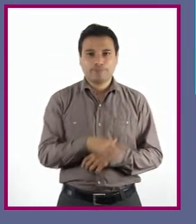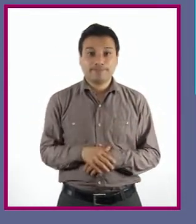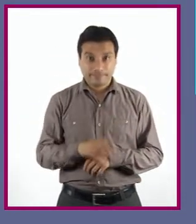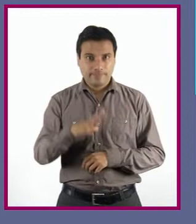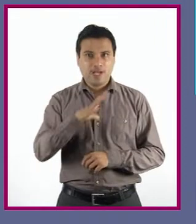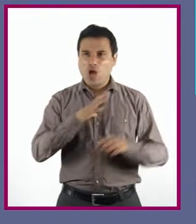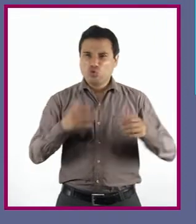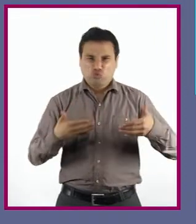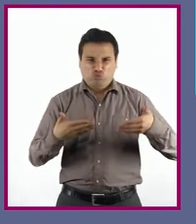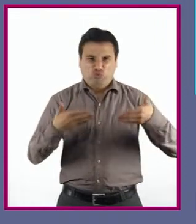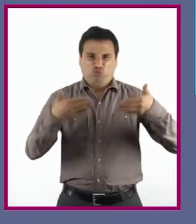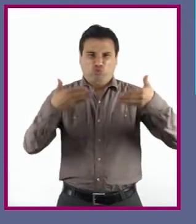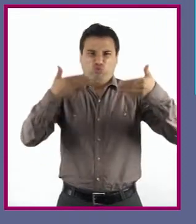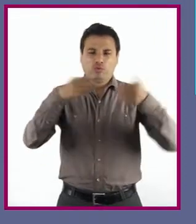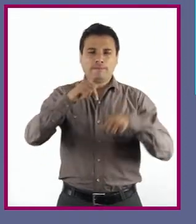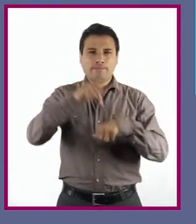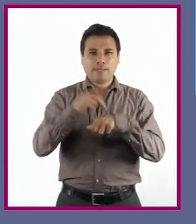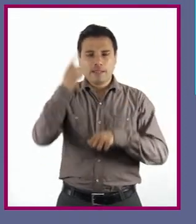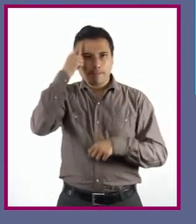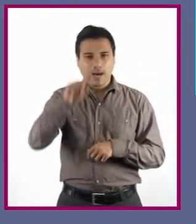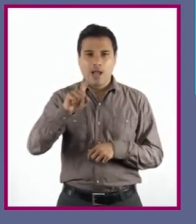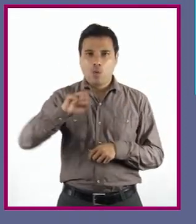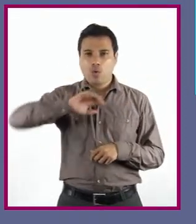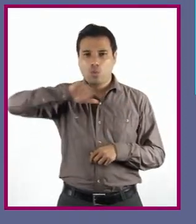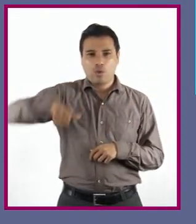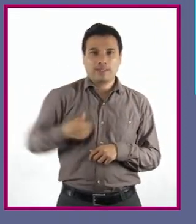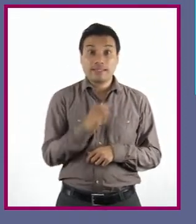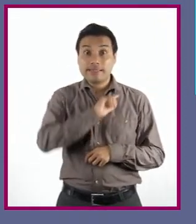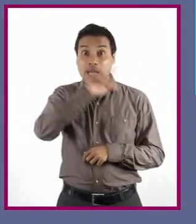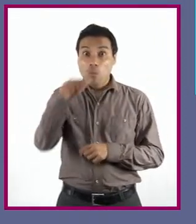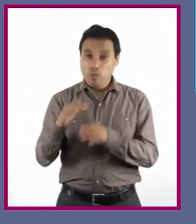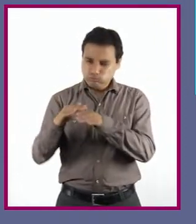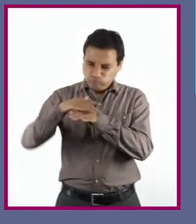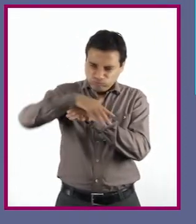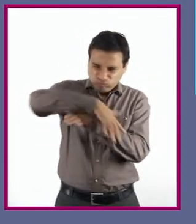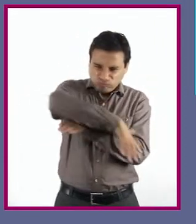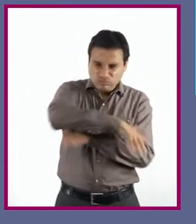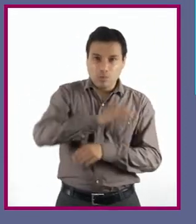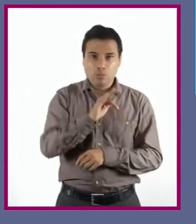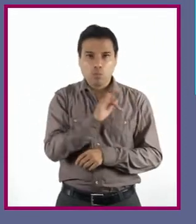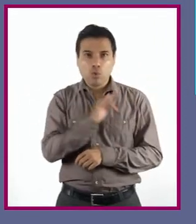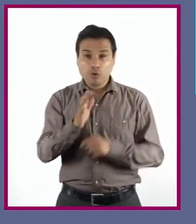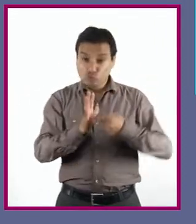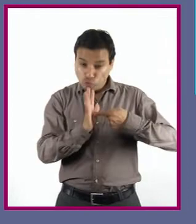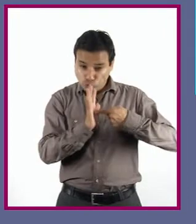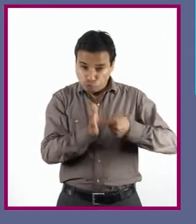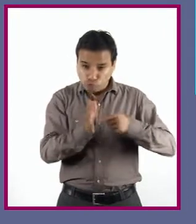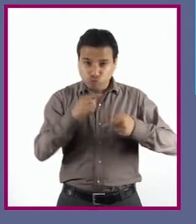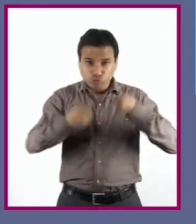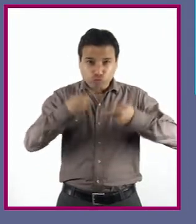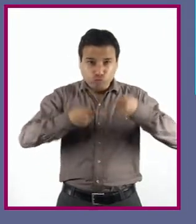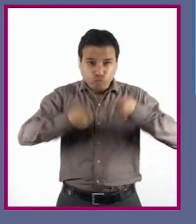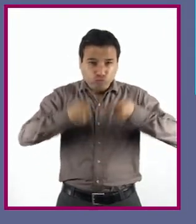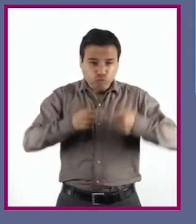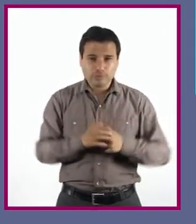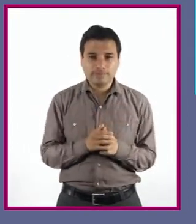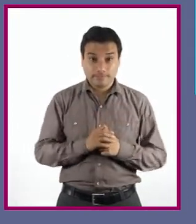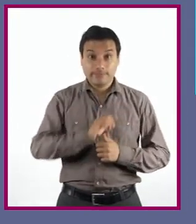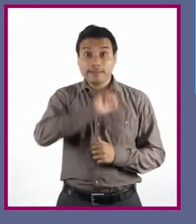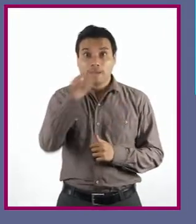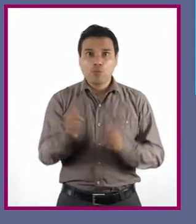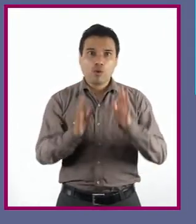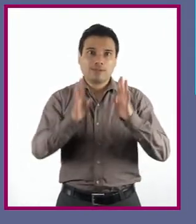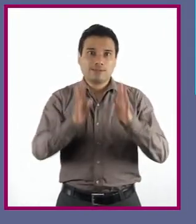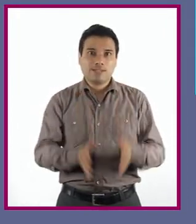altas paredes de concreto para almacenar el agua y caiga de lo alto para que con esa fuerza se mueva la turbina y la turbina mueve